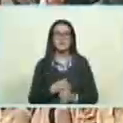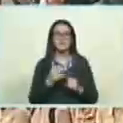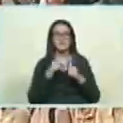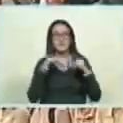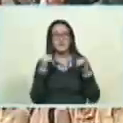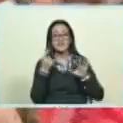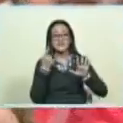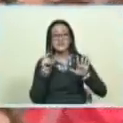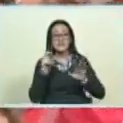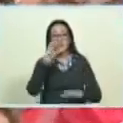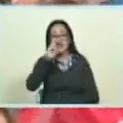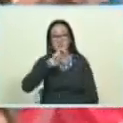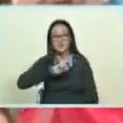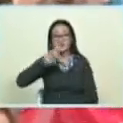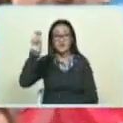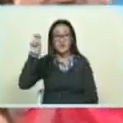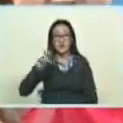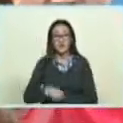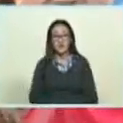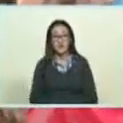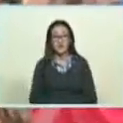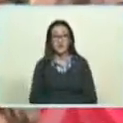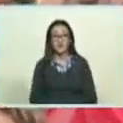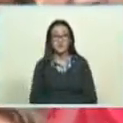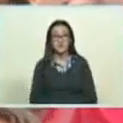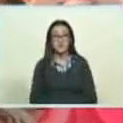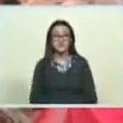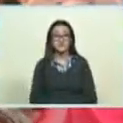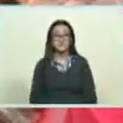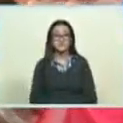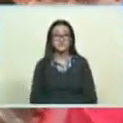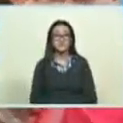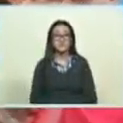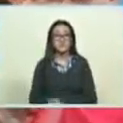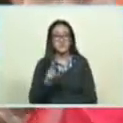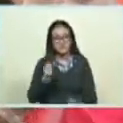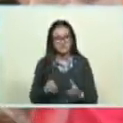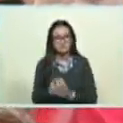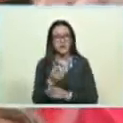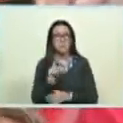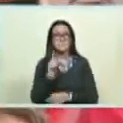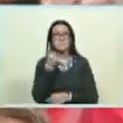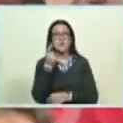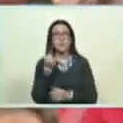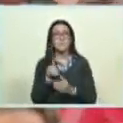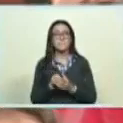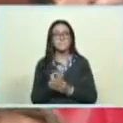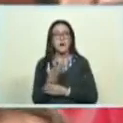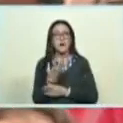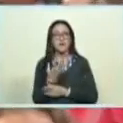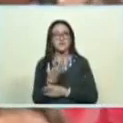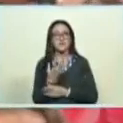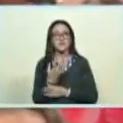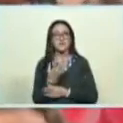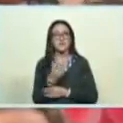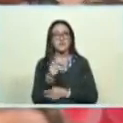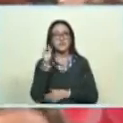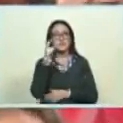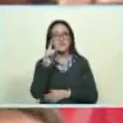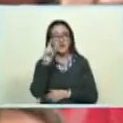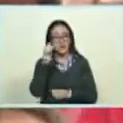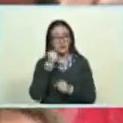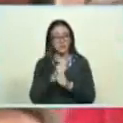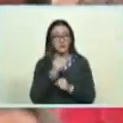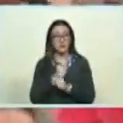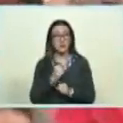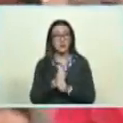60 aniversario. Bueno, presidente, desde que usted convocó el 1 de mayo, Día del